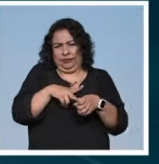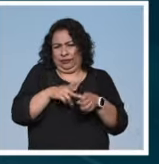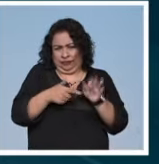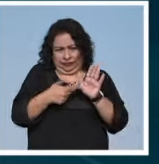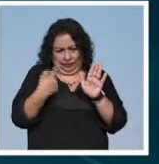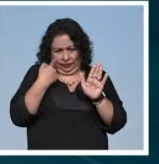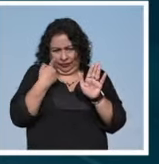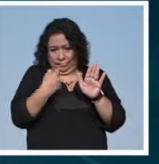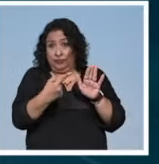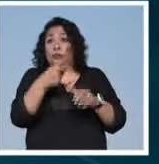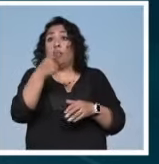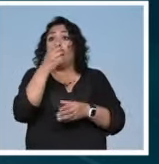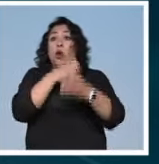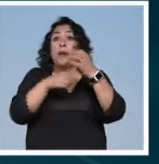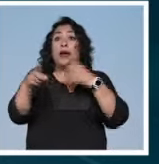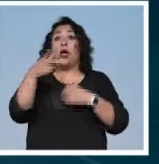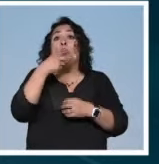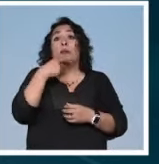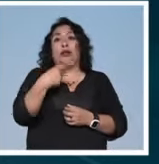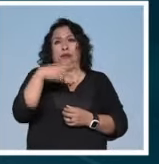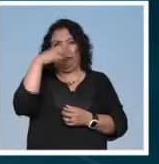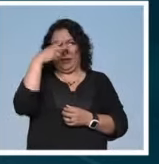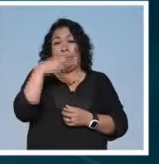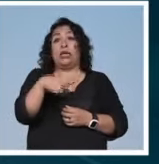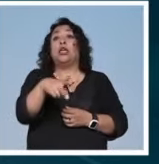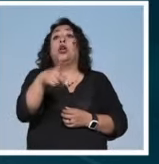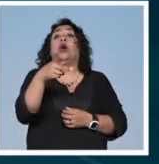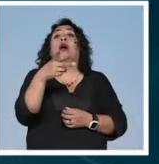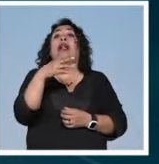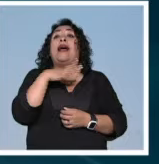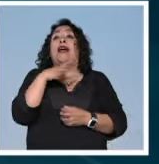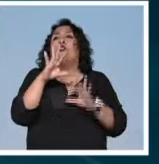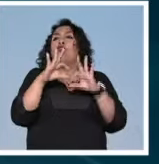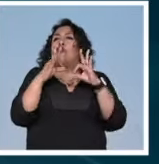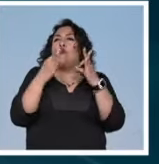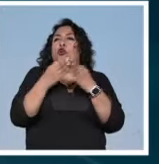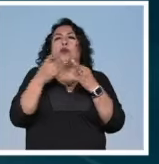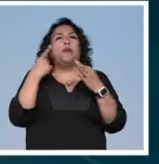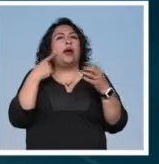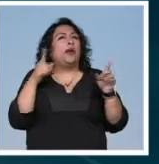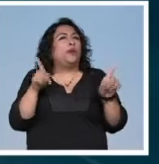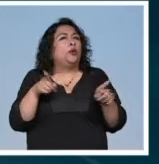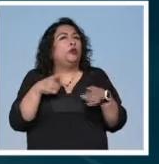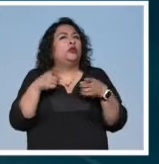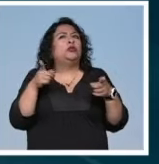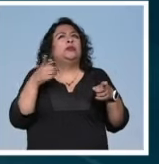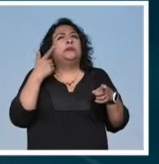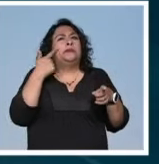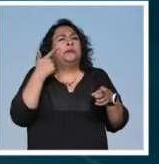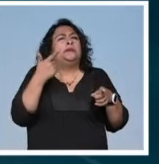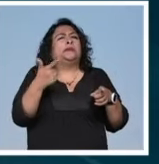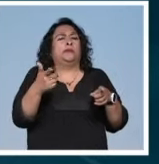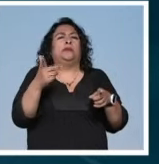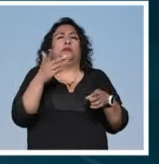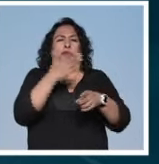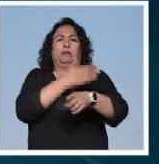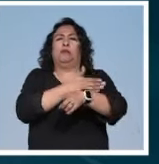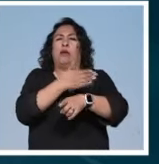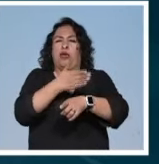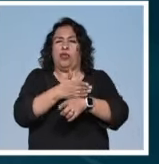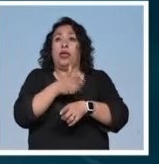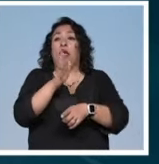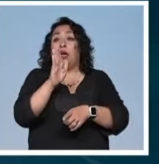contundente. Las obras del artista mexicano fueron creadas a partir de las formas y ritmos que sugieren principalmente la madera,